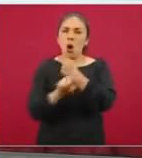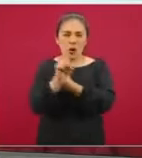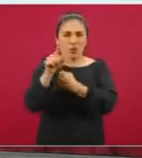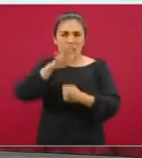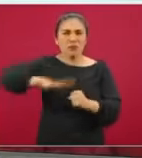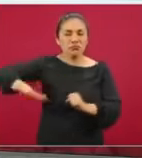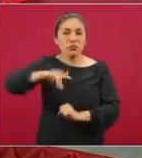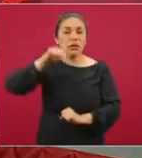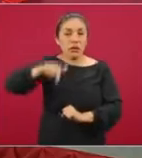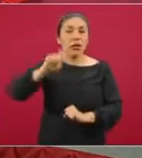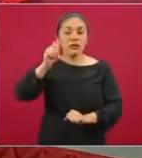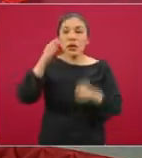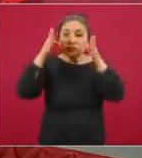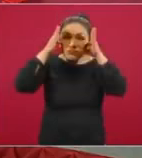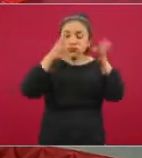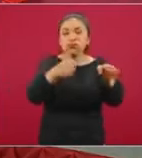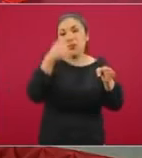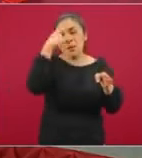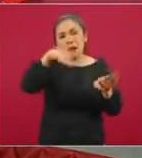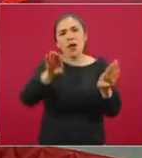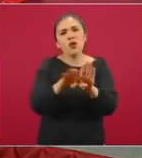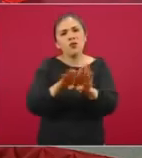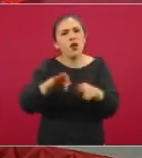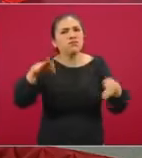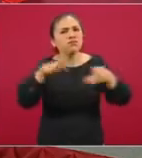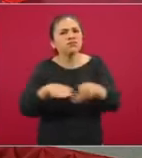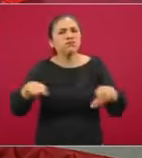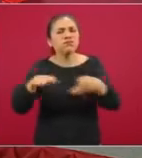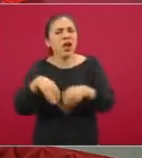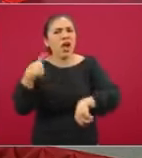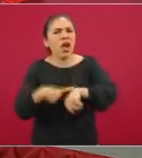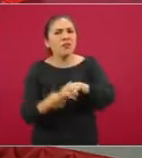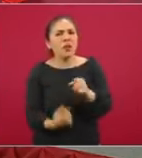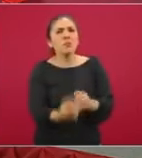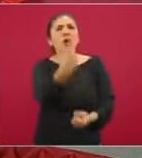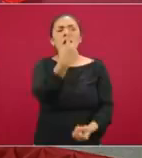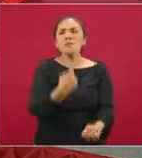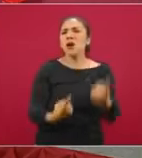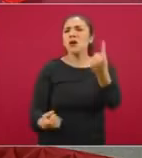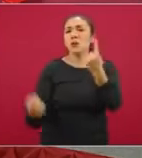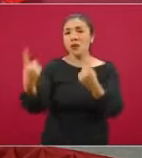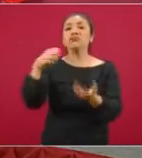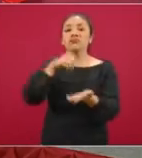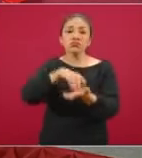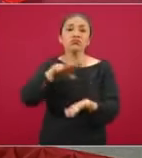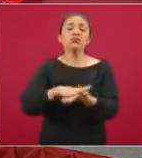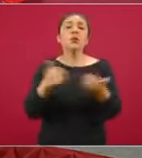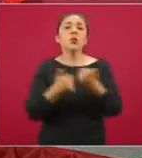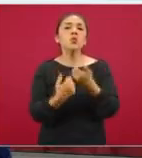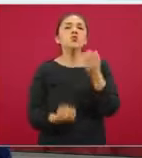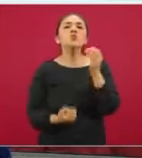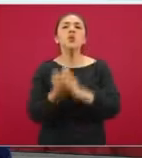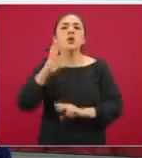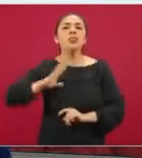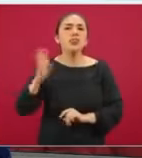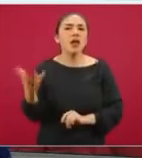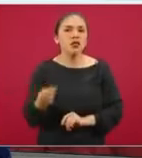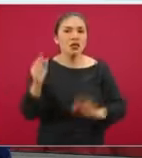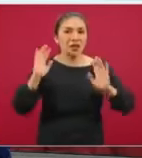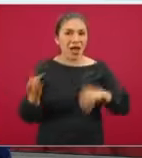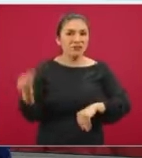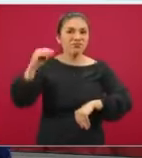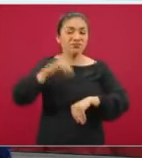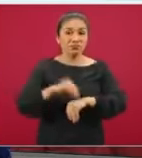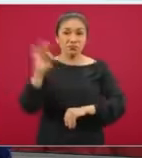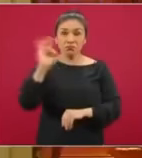enfoque precisamente al tema o la ocurrencia de brotes. Se establece ya con las nuevas, digamos, tecnologías,